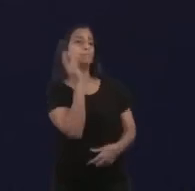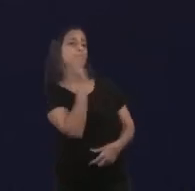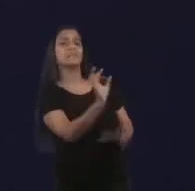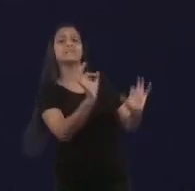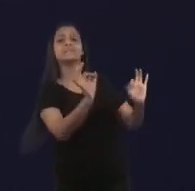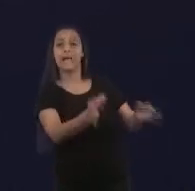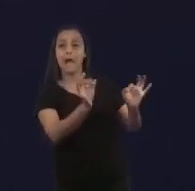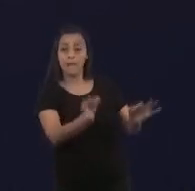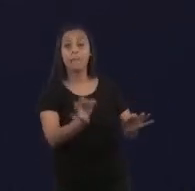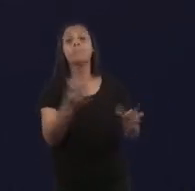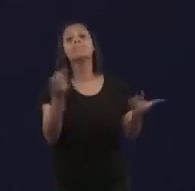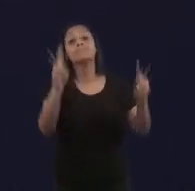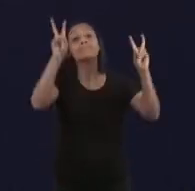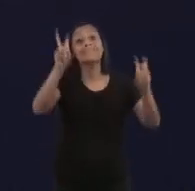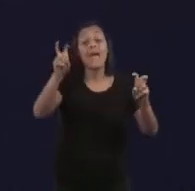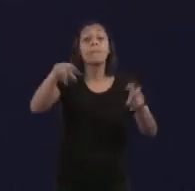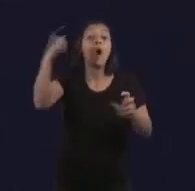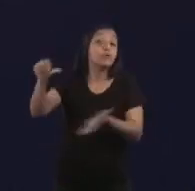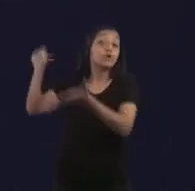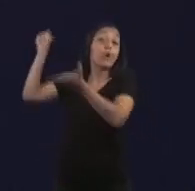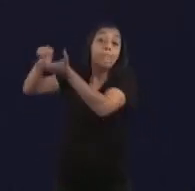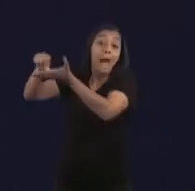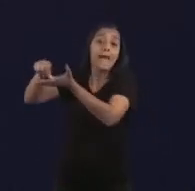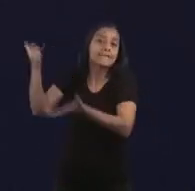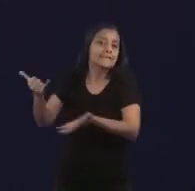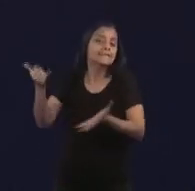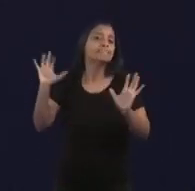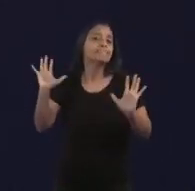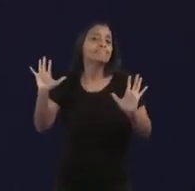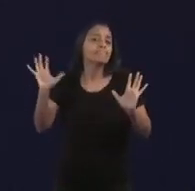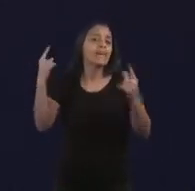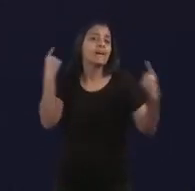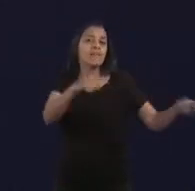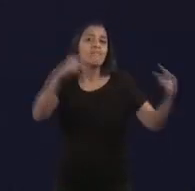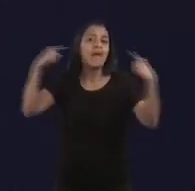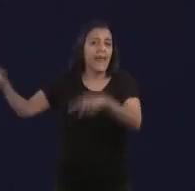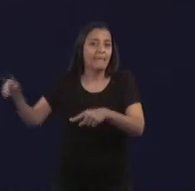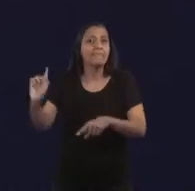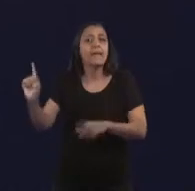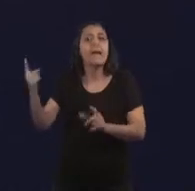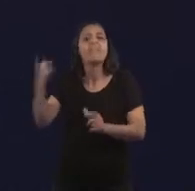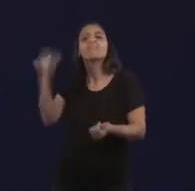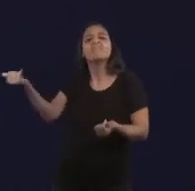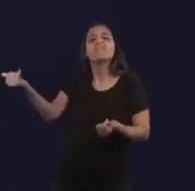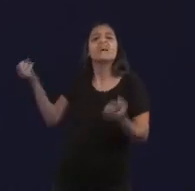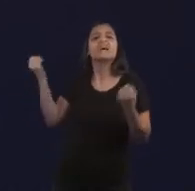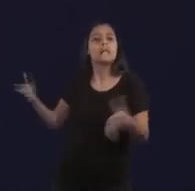uno habla de cuestiones internacionales, toma otros recaudos y se toma otros tiempos